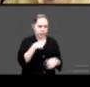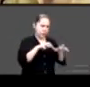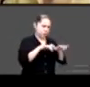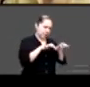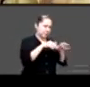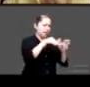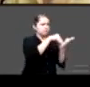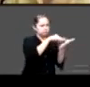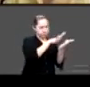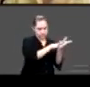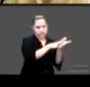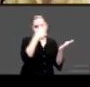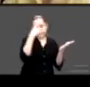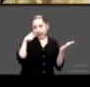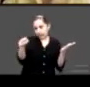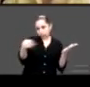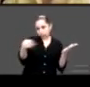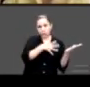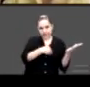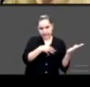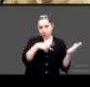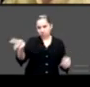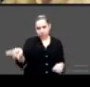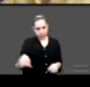estas condiciones de la contingencia, pudieran acudir.